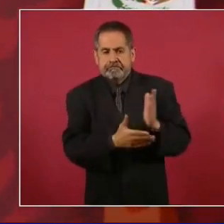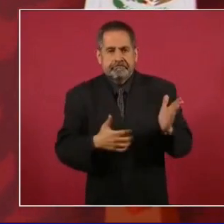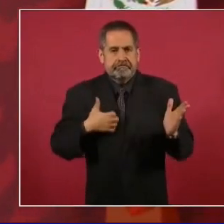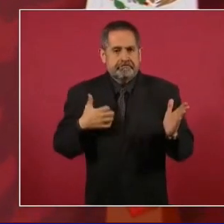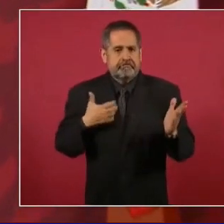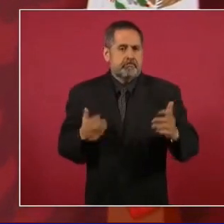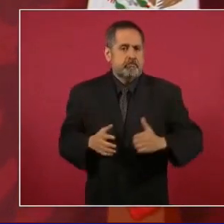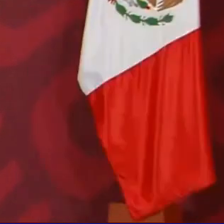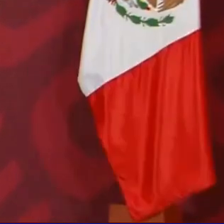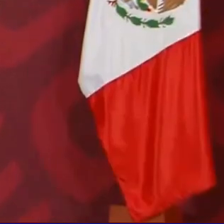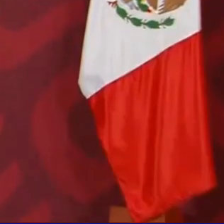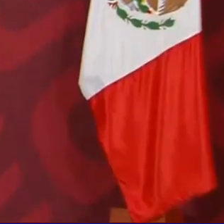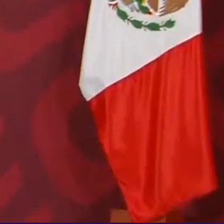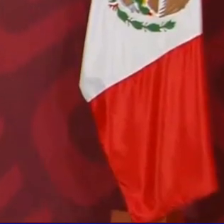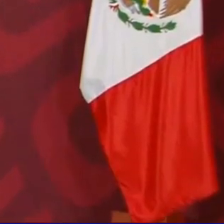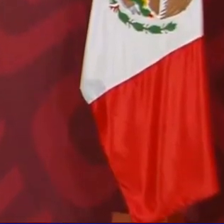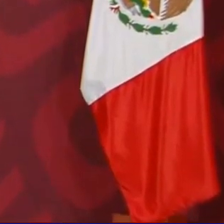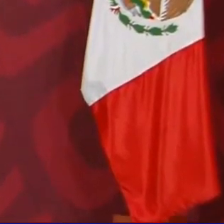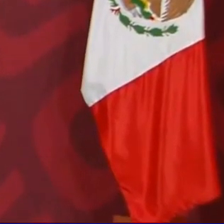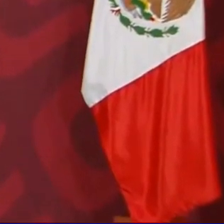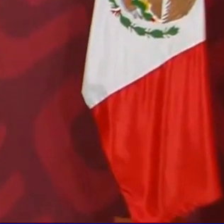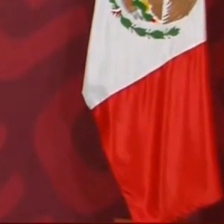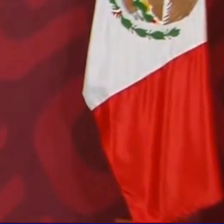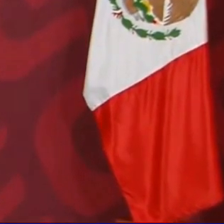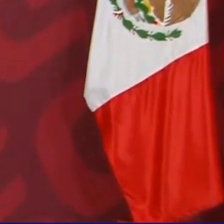pero vale la pena